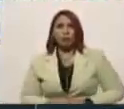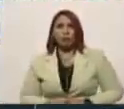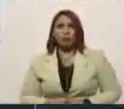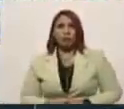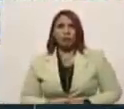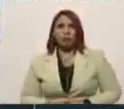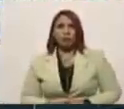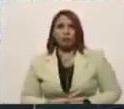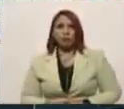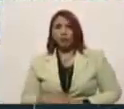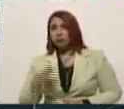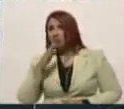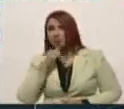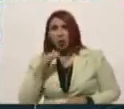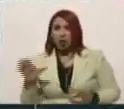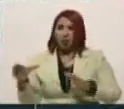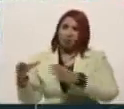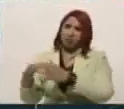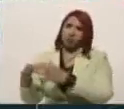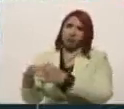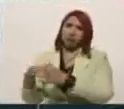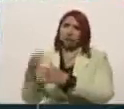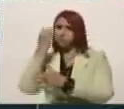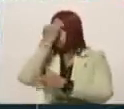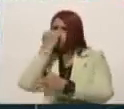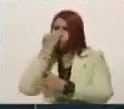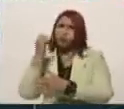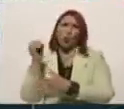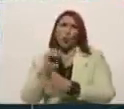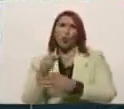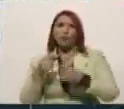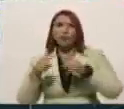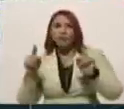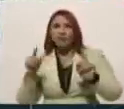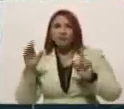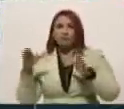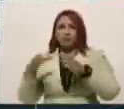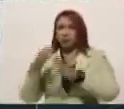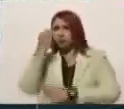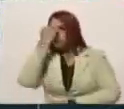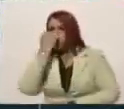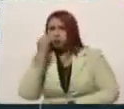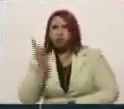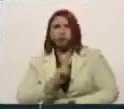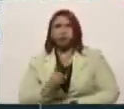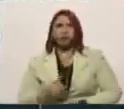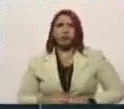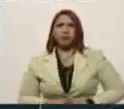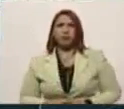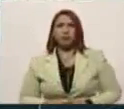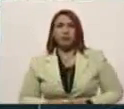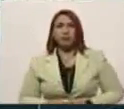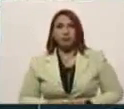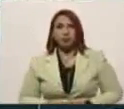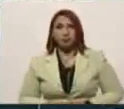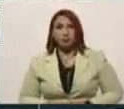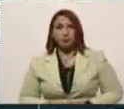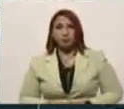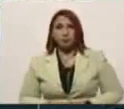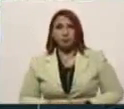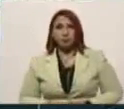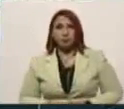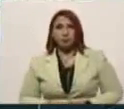no son ni guerrilla, ni pseudoguerrilla, ni paracos, no. Son